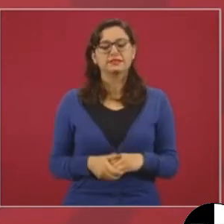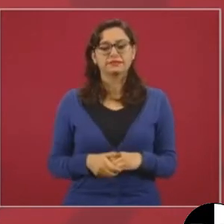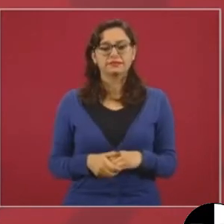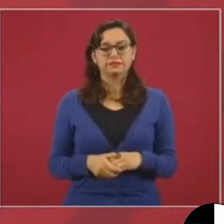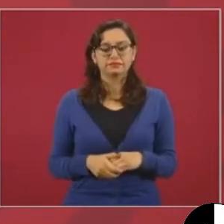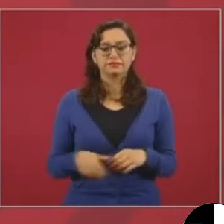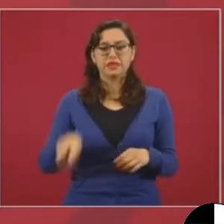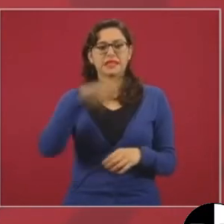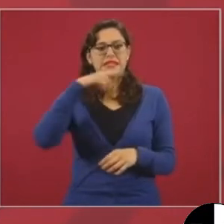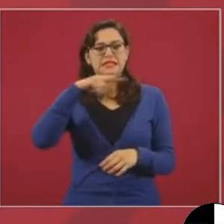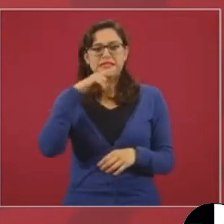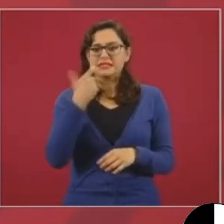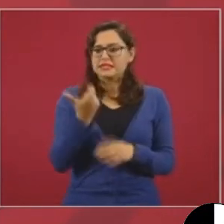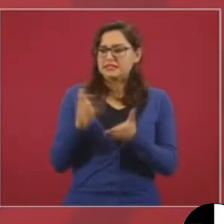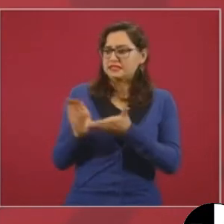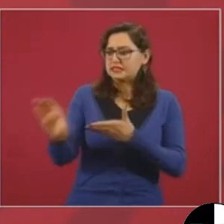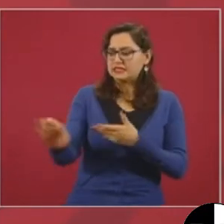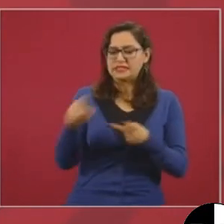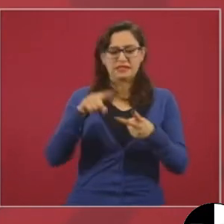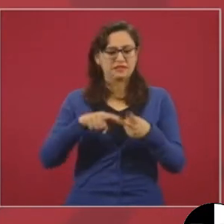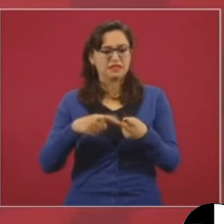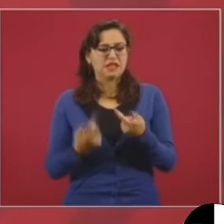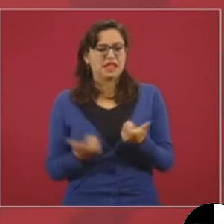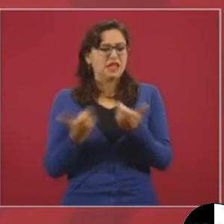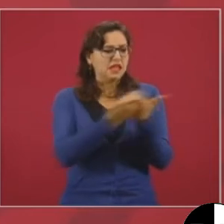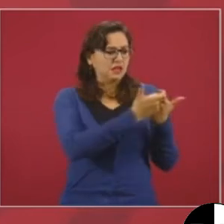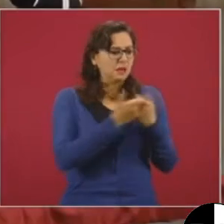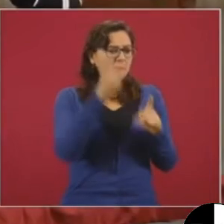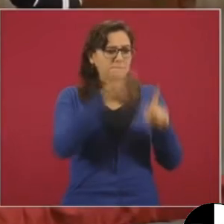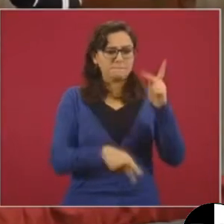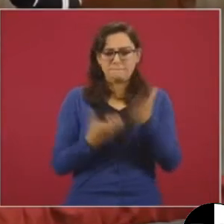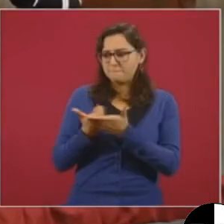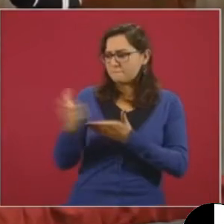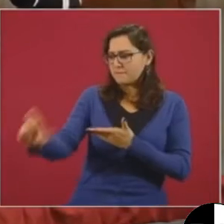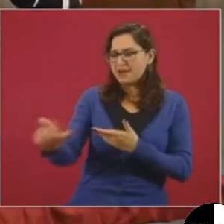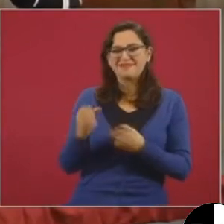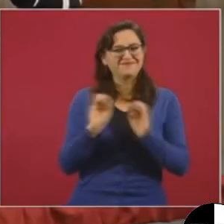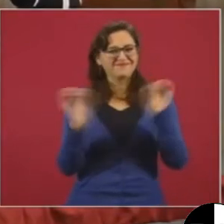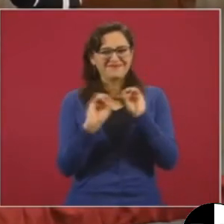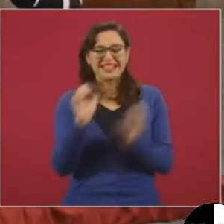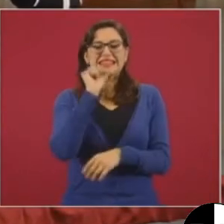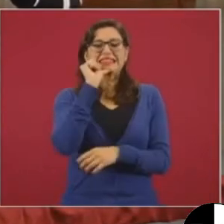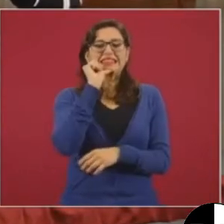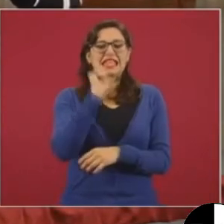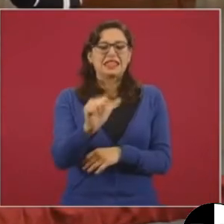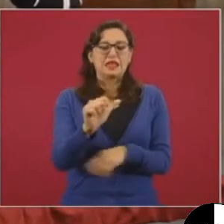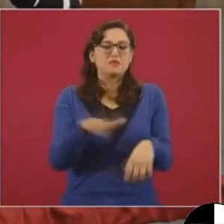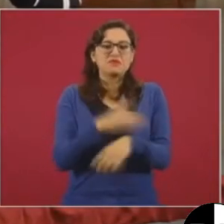ni aguinaldo, ni reparto de utilidades, nada, por este mecanismo que se